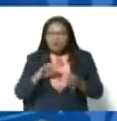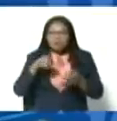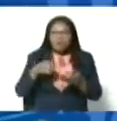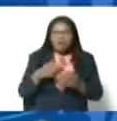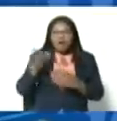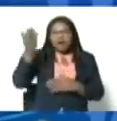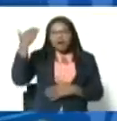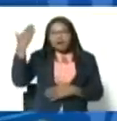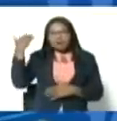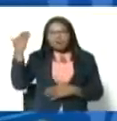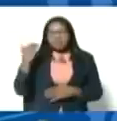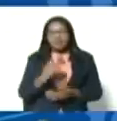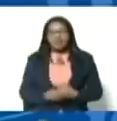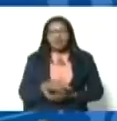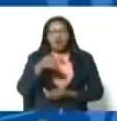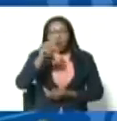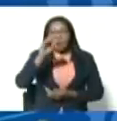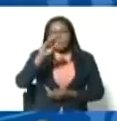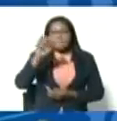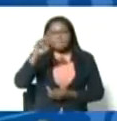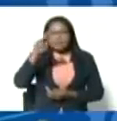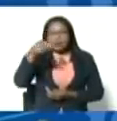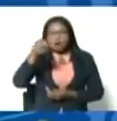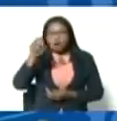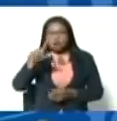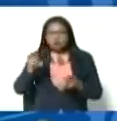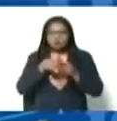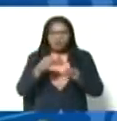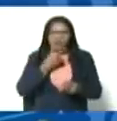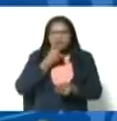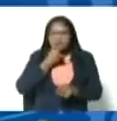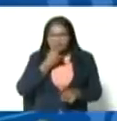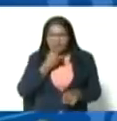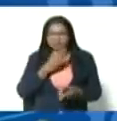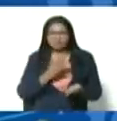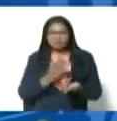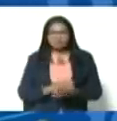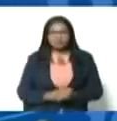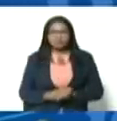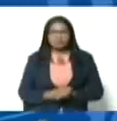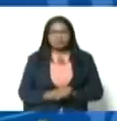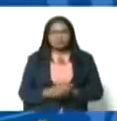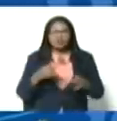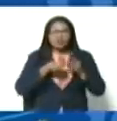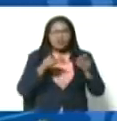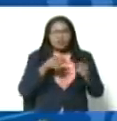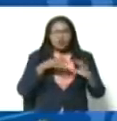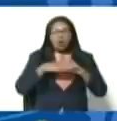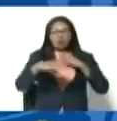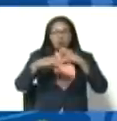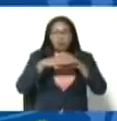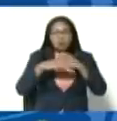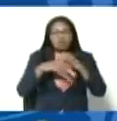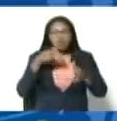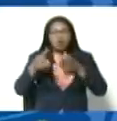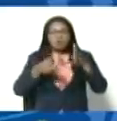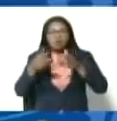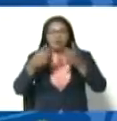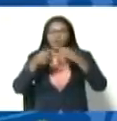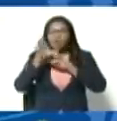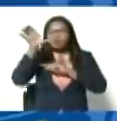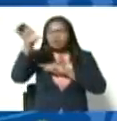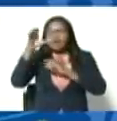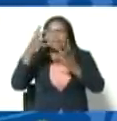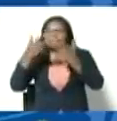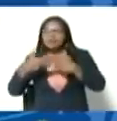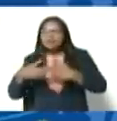pasado, el overhaul de los autobuses y el overhaul de los trenes lo hacían empresas extranjeras